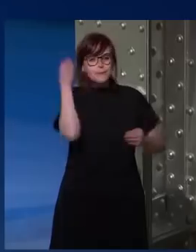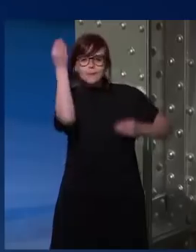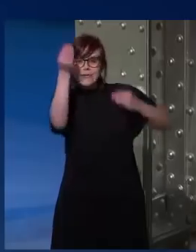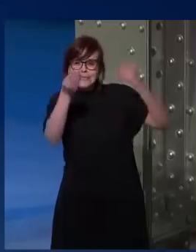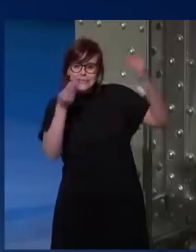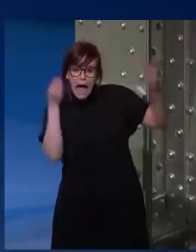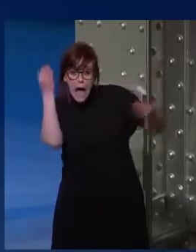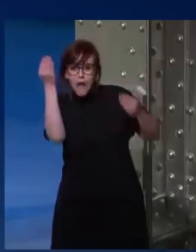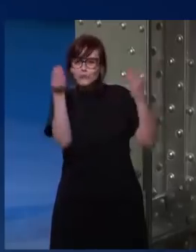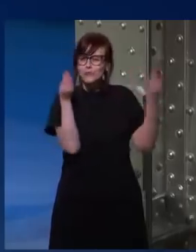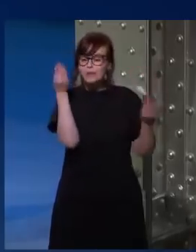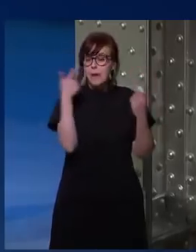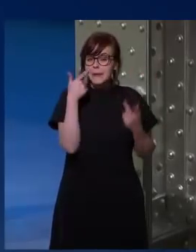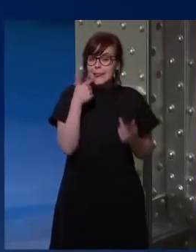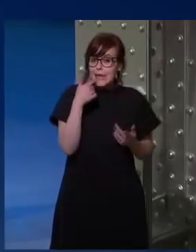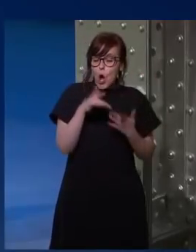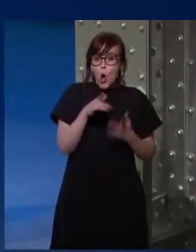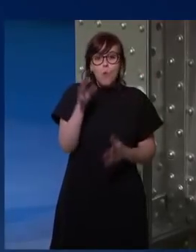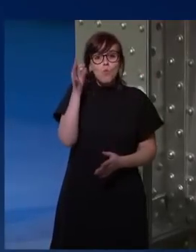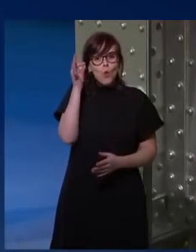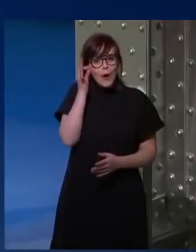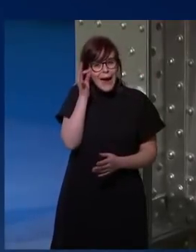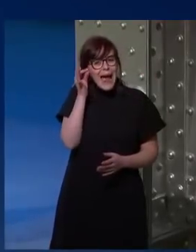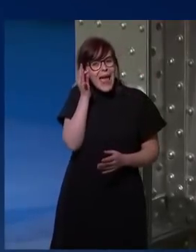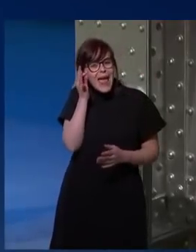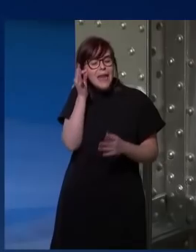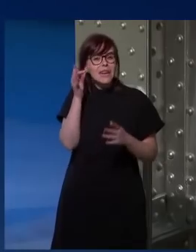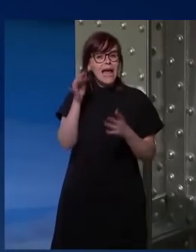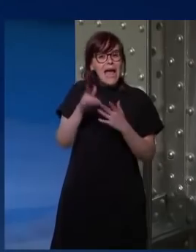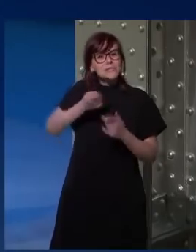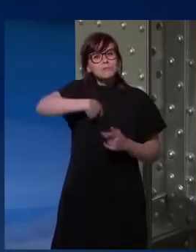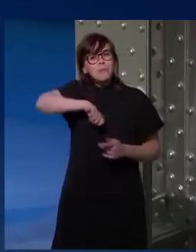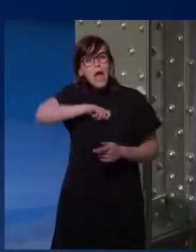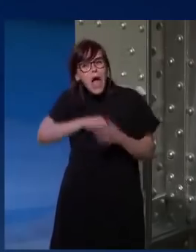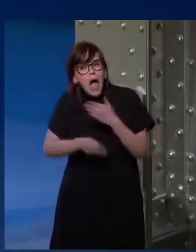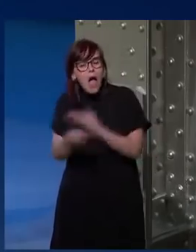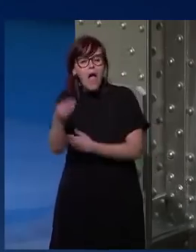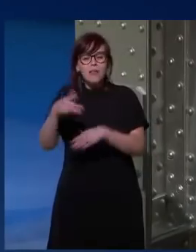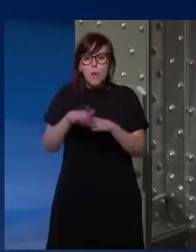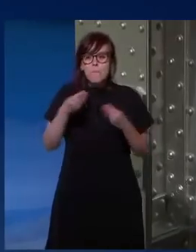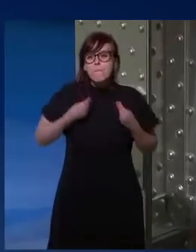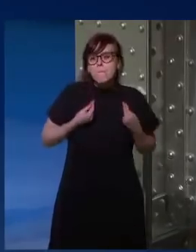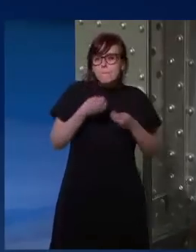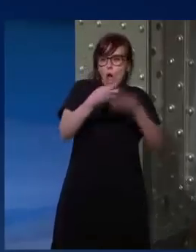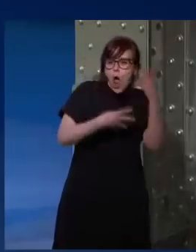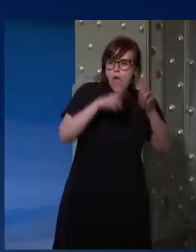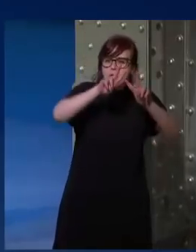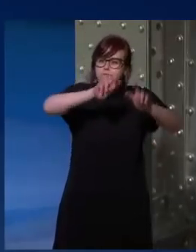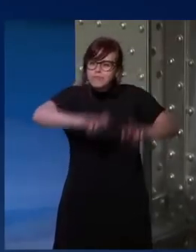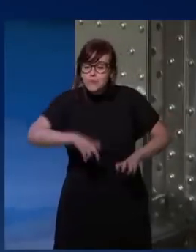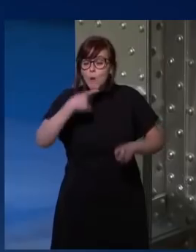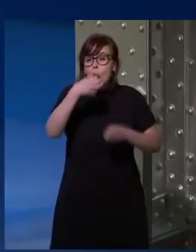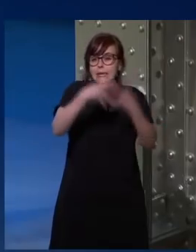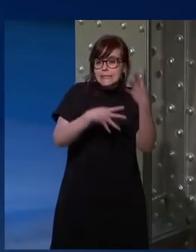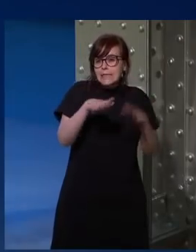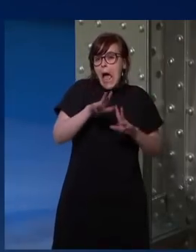vueltas, y es verdad que yo dije, bueno, que sean mujeres españolas, hacer biografías, voy a empezar a investigar y a hacer una primera